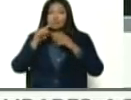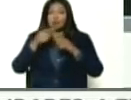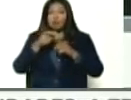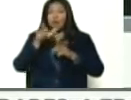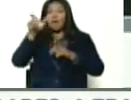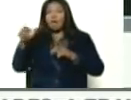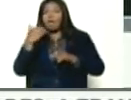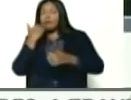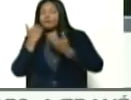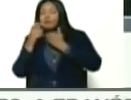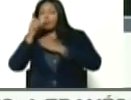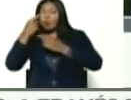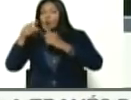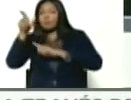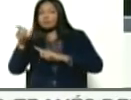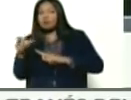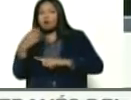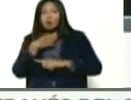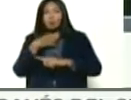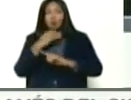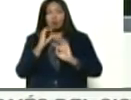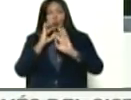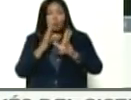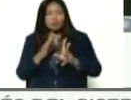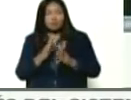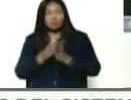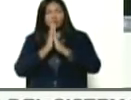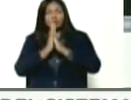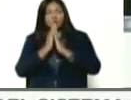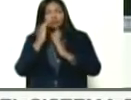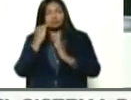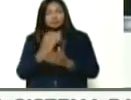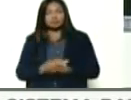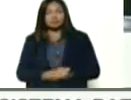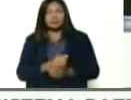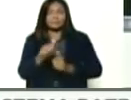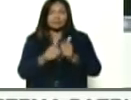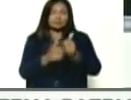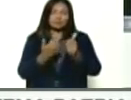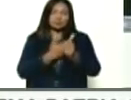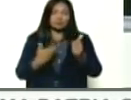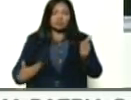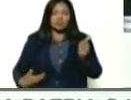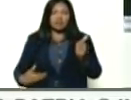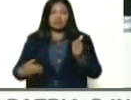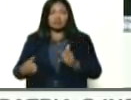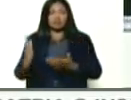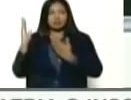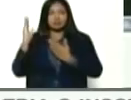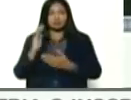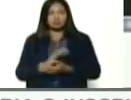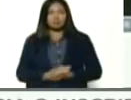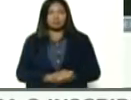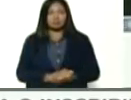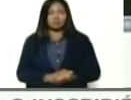una gran noticia quisiera que me la comentaron por ella señora vicepresidenta adelante